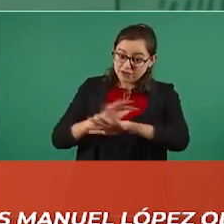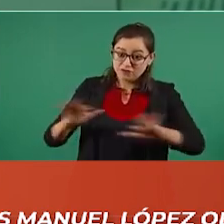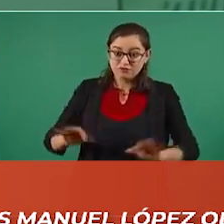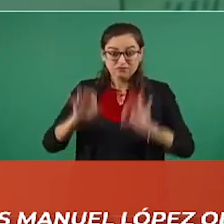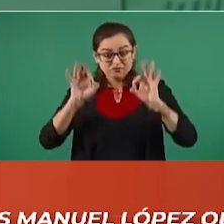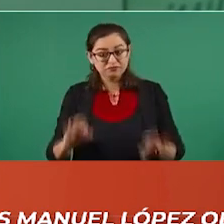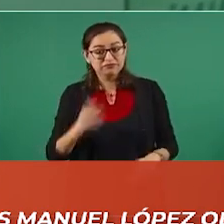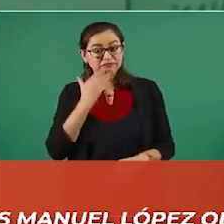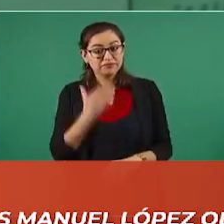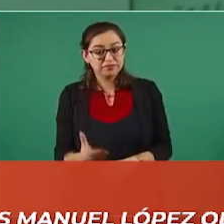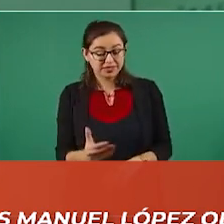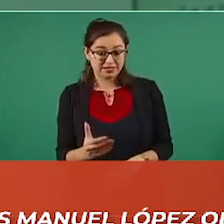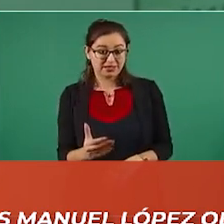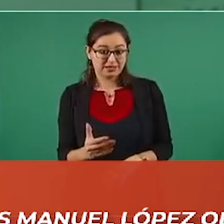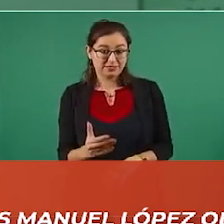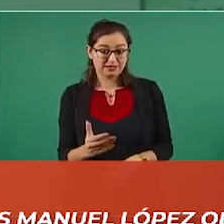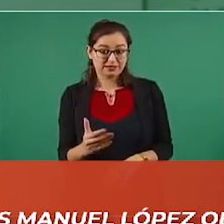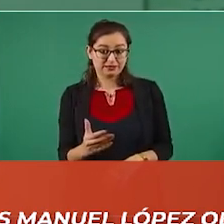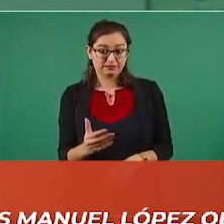porque